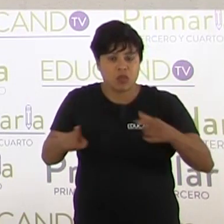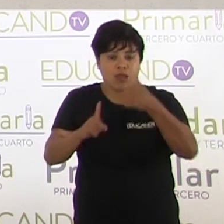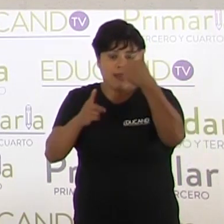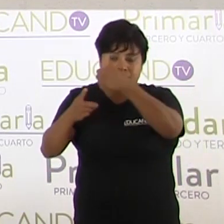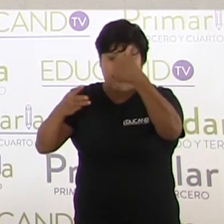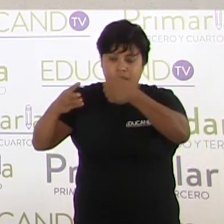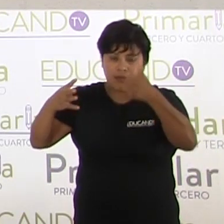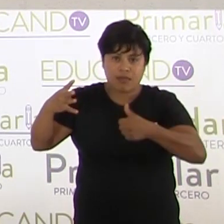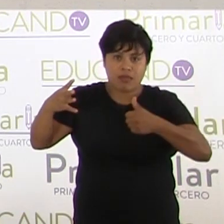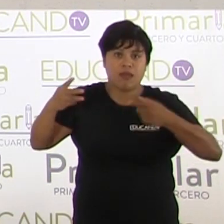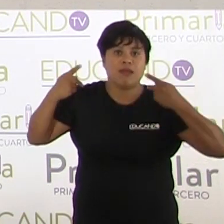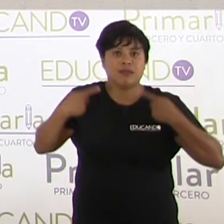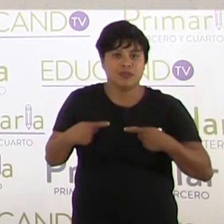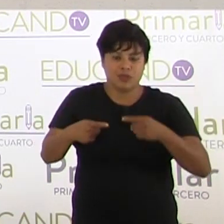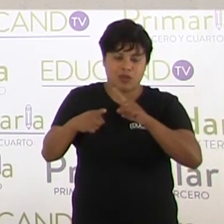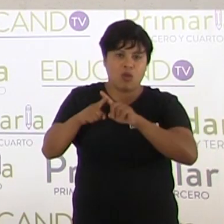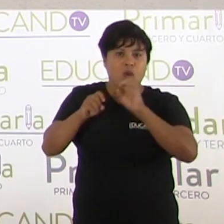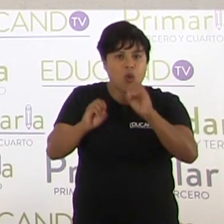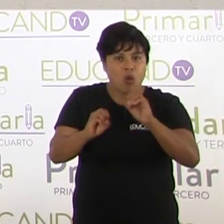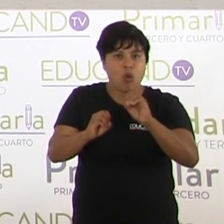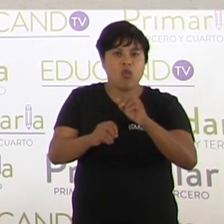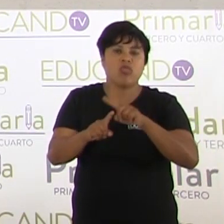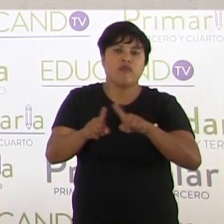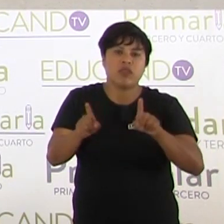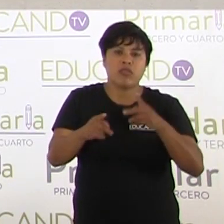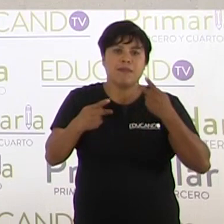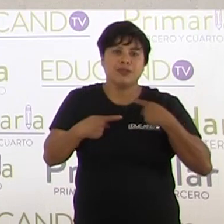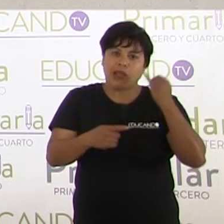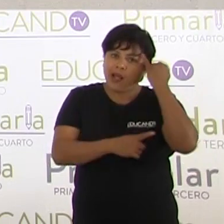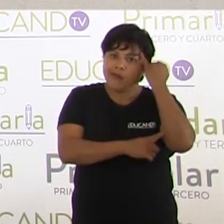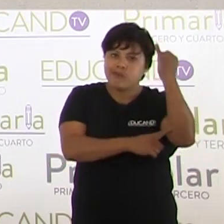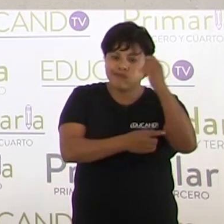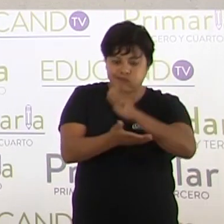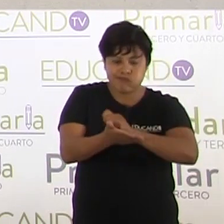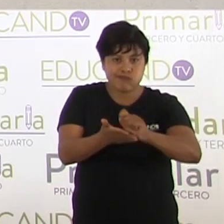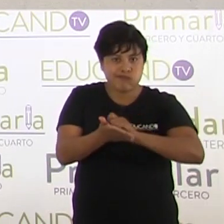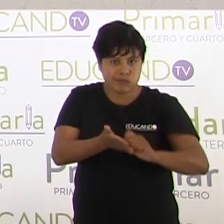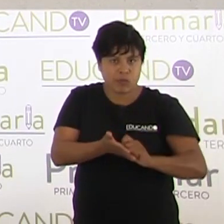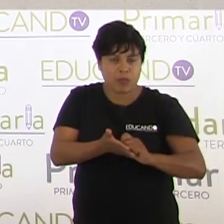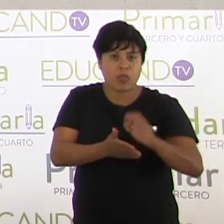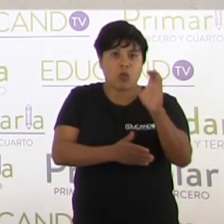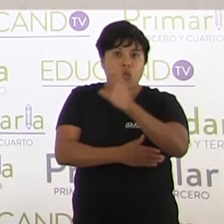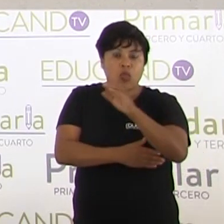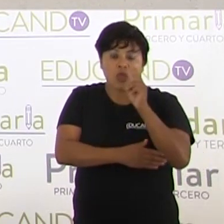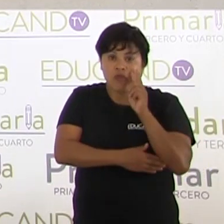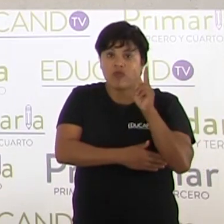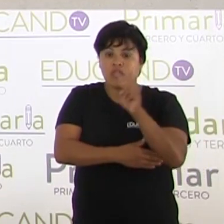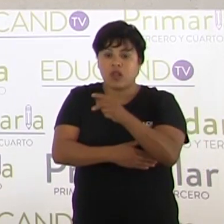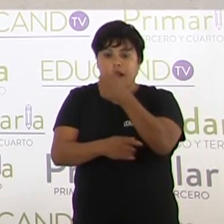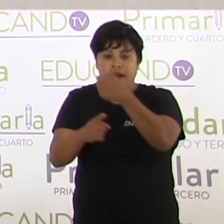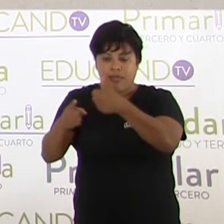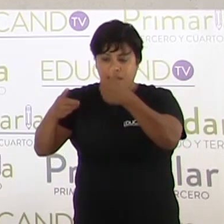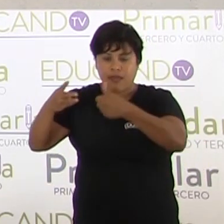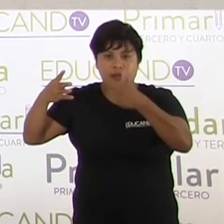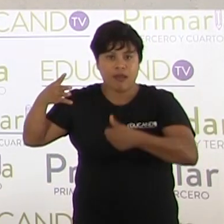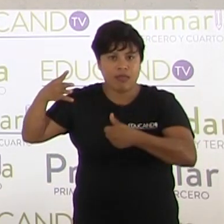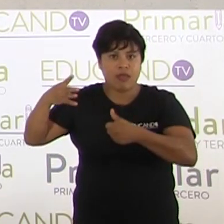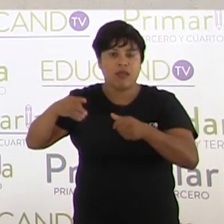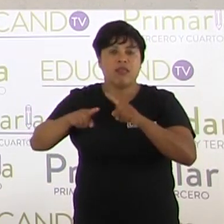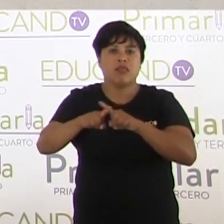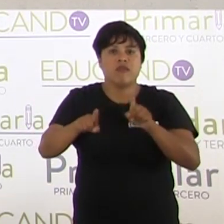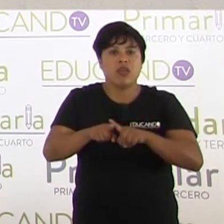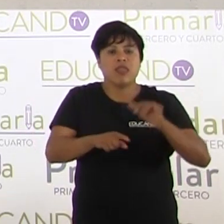los exponentes o los autores cuando se dedicaron en cada uno de